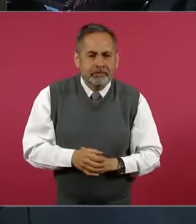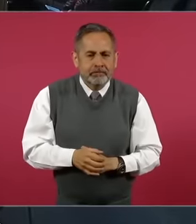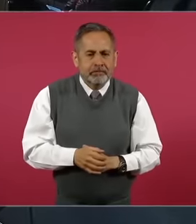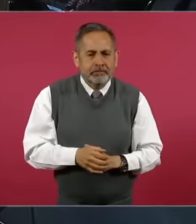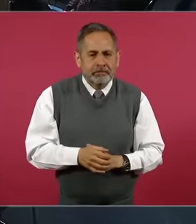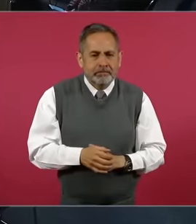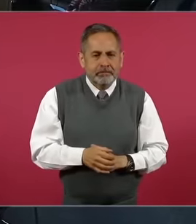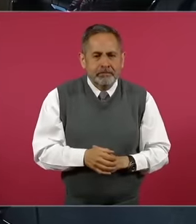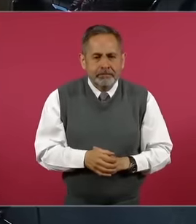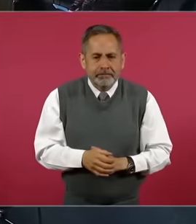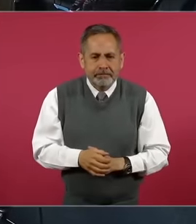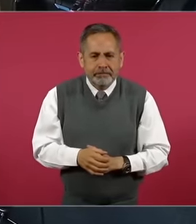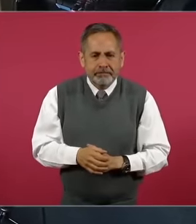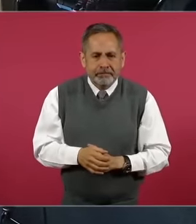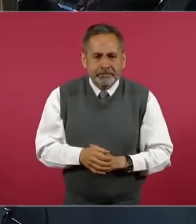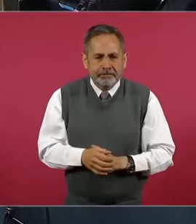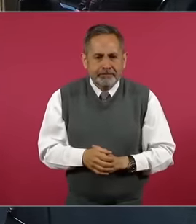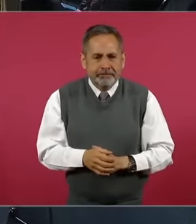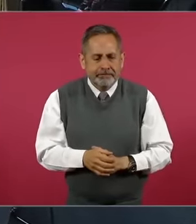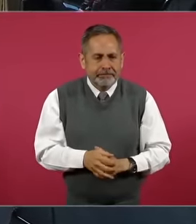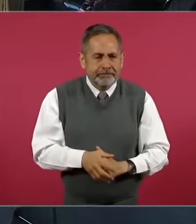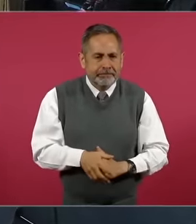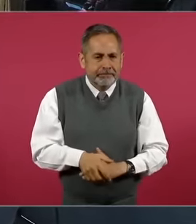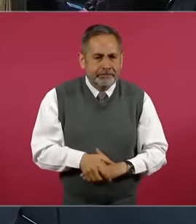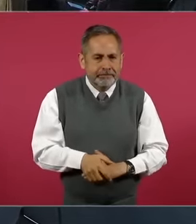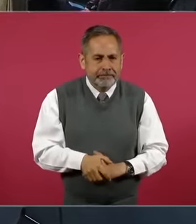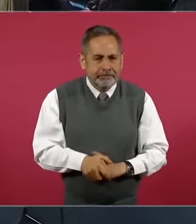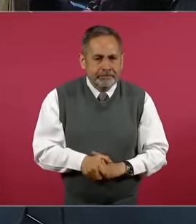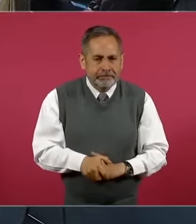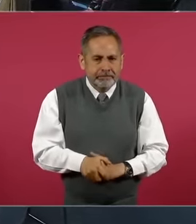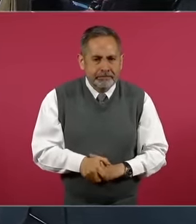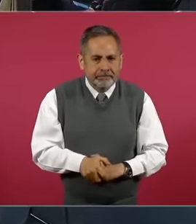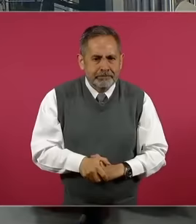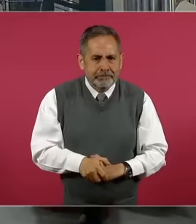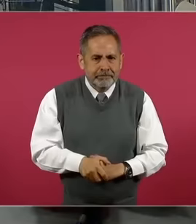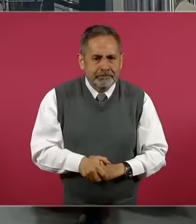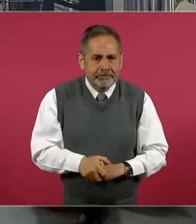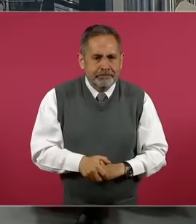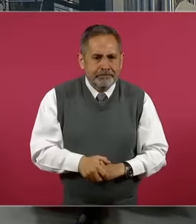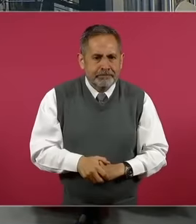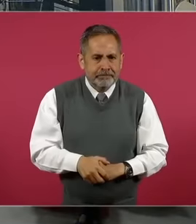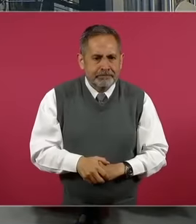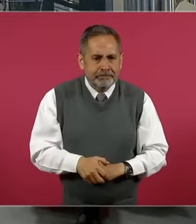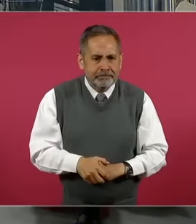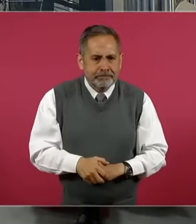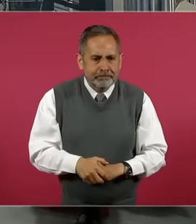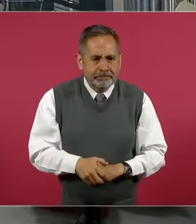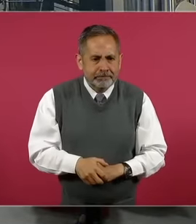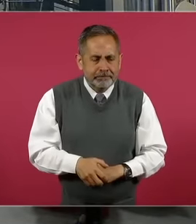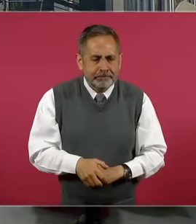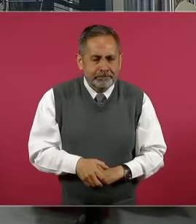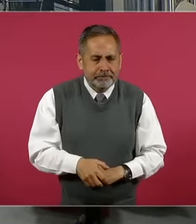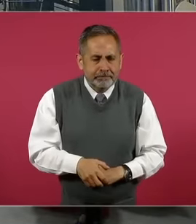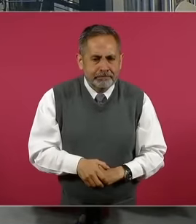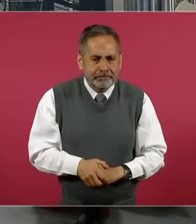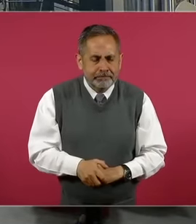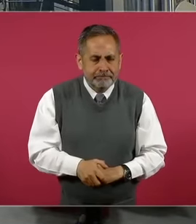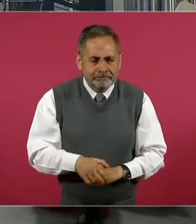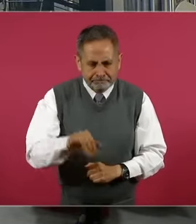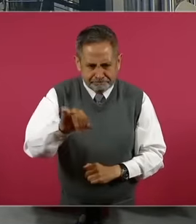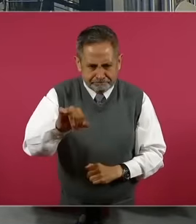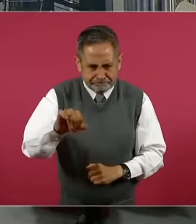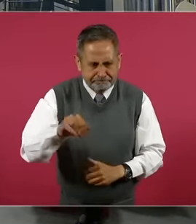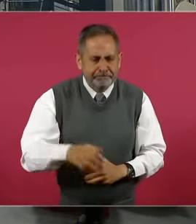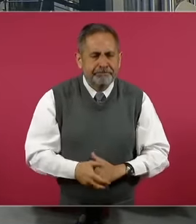El puente que se va a inaugurar en Tijuana, el del playa de Tijuana, muchas gracias. Sí. Antes nos habían hecho un puente, le va a tocar al doctor